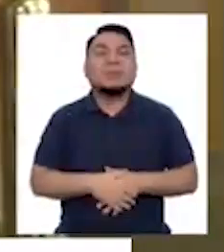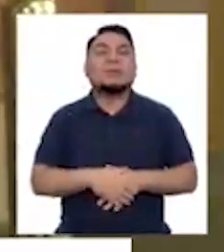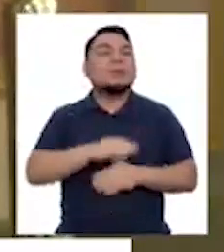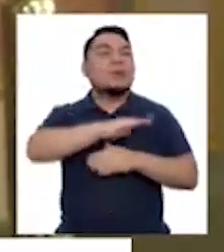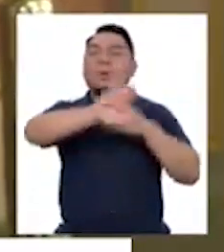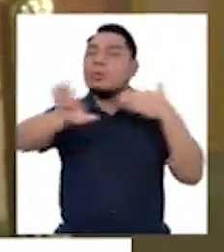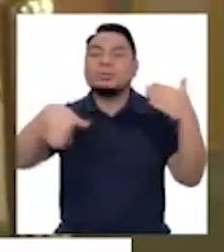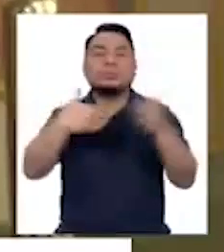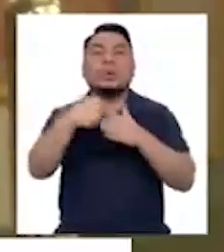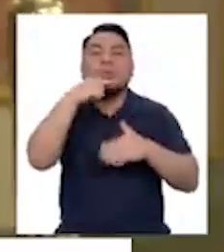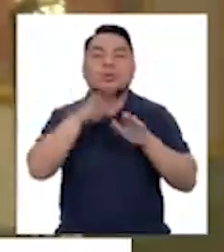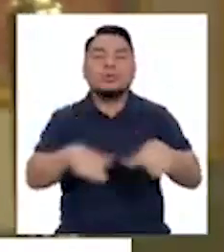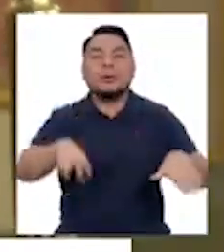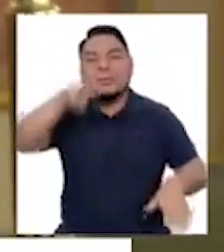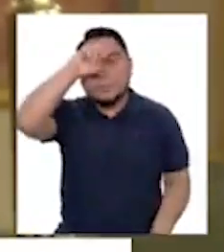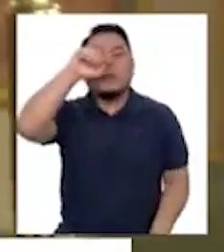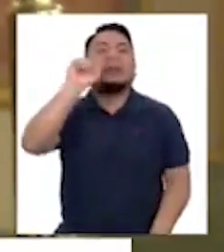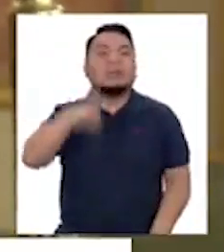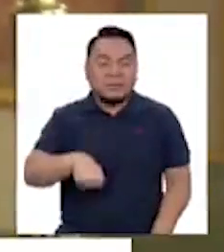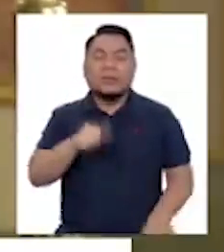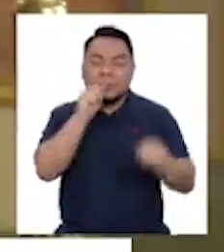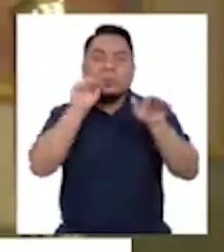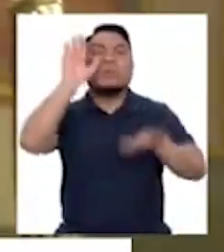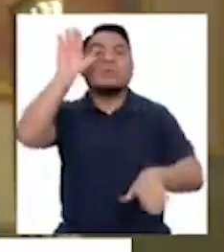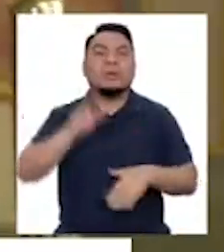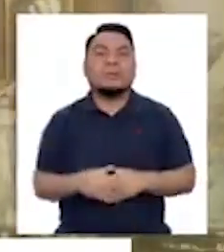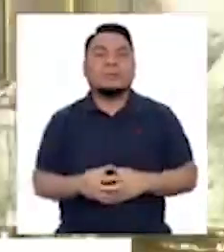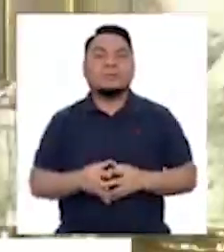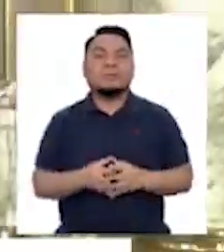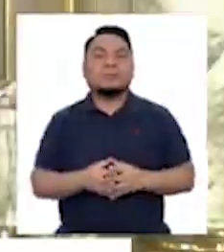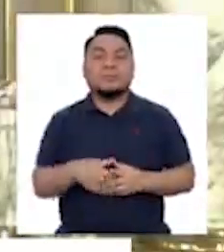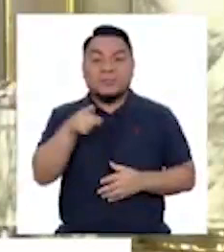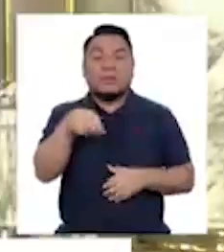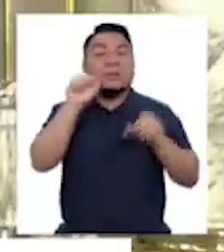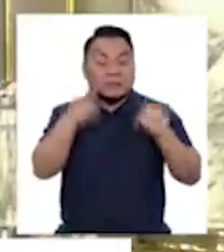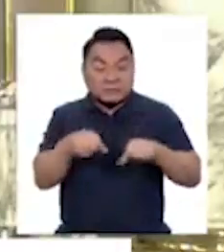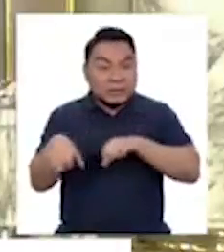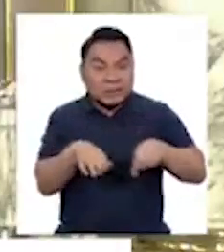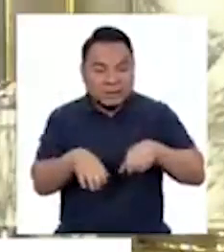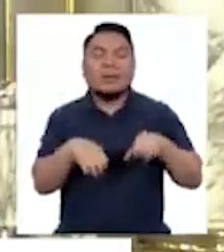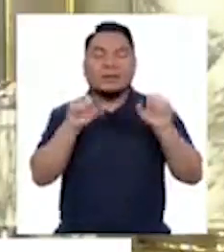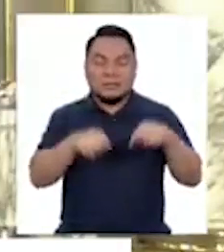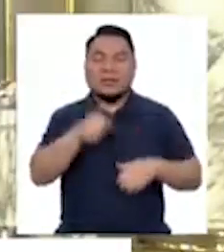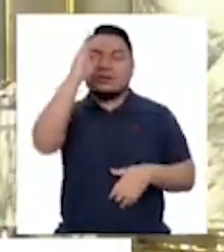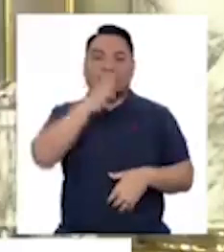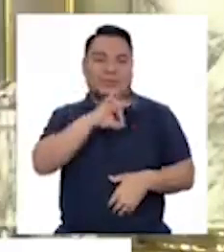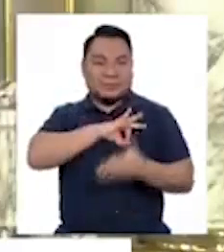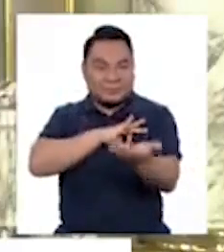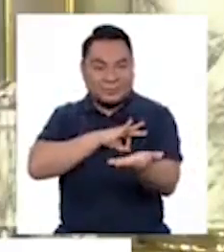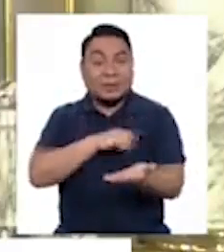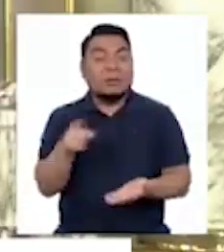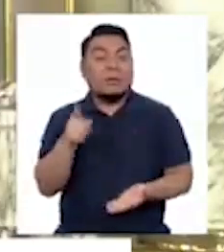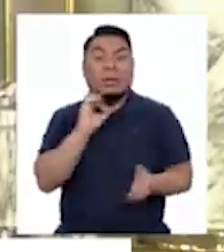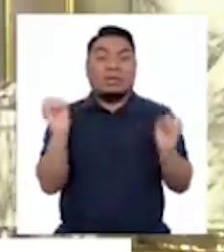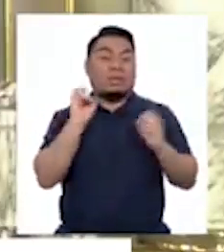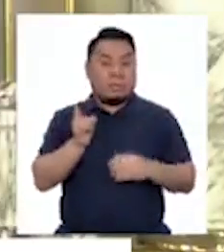todas las mujeres y los niños del Perú, sí, juro. Si así lo hiciereis, que Dios os premie, y si